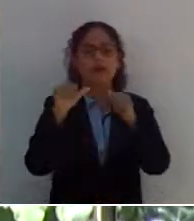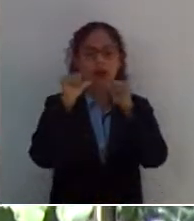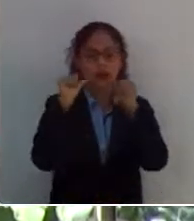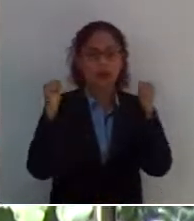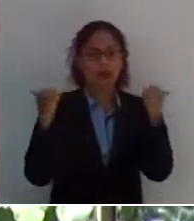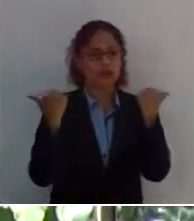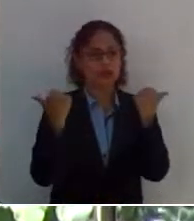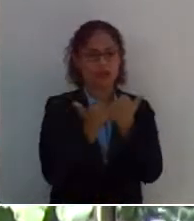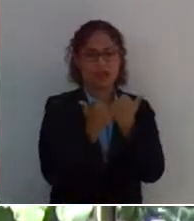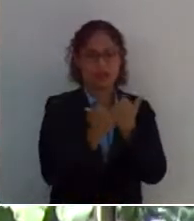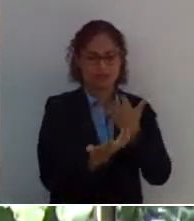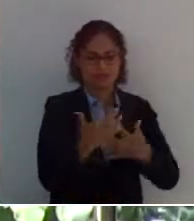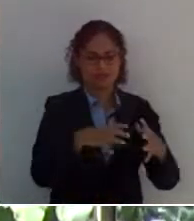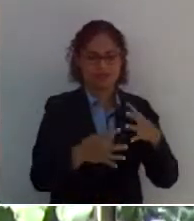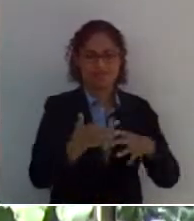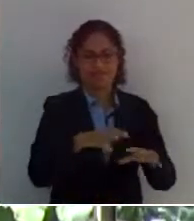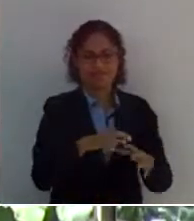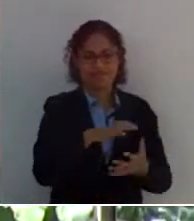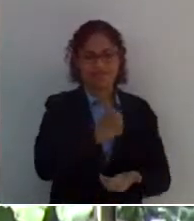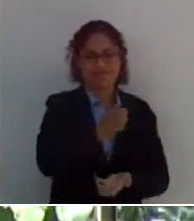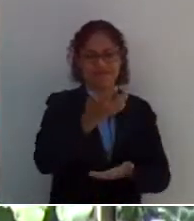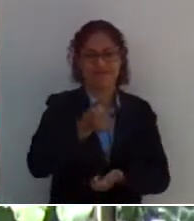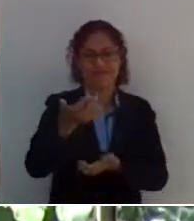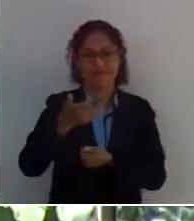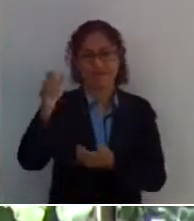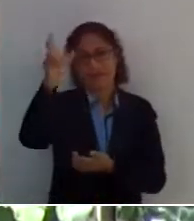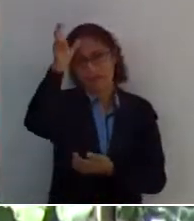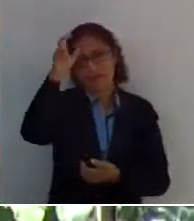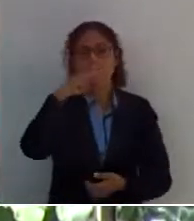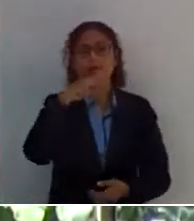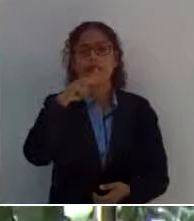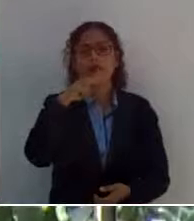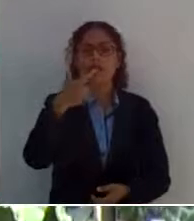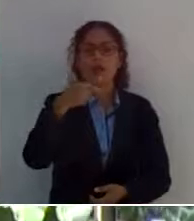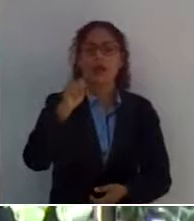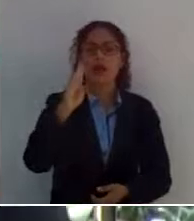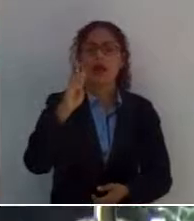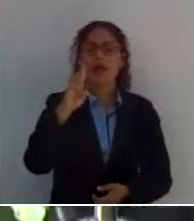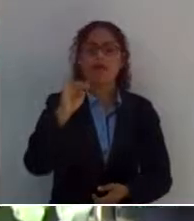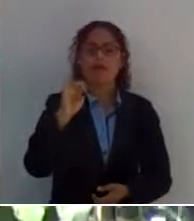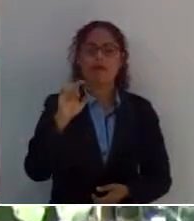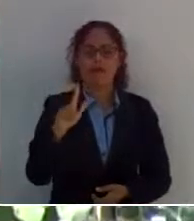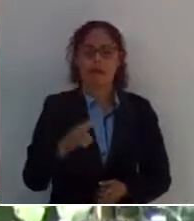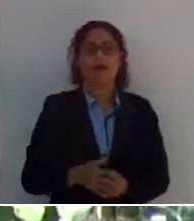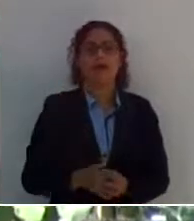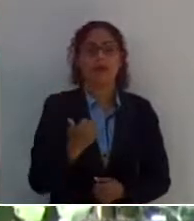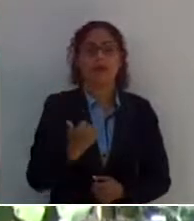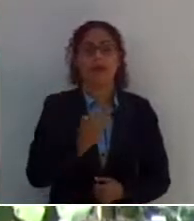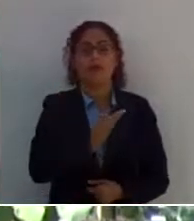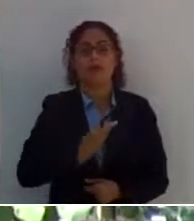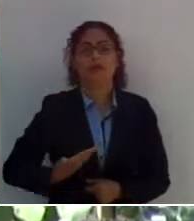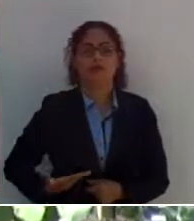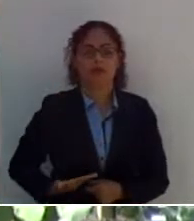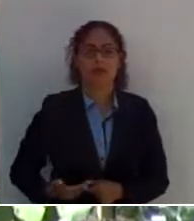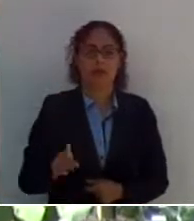y Empacadores Exportadores de Aguacate, Gabriel Villaseñor, y al presidente del Consejo